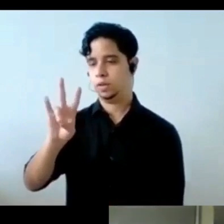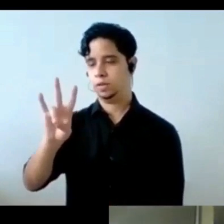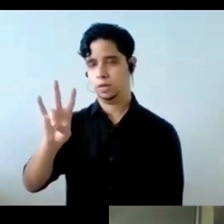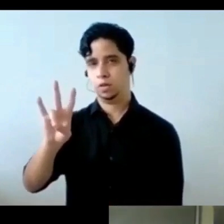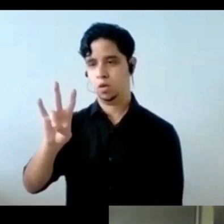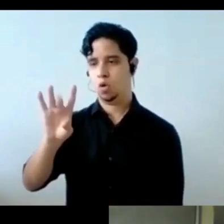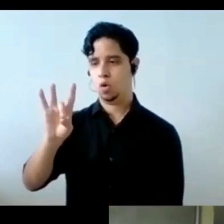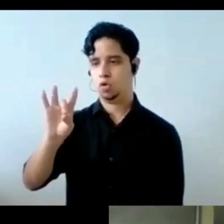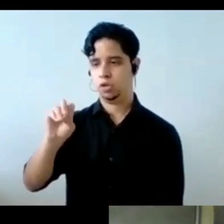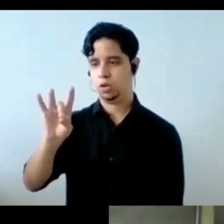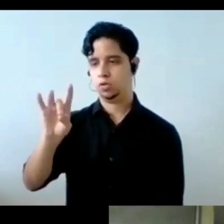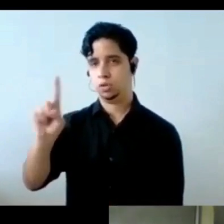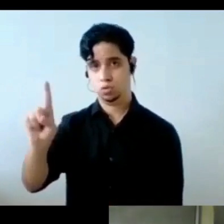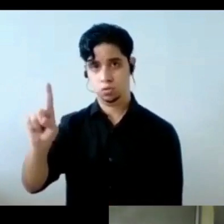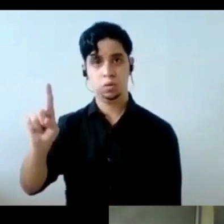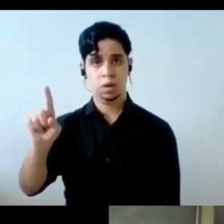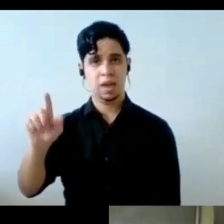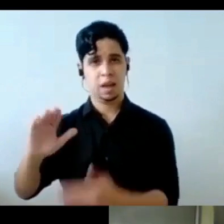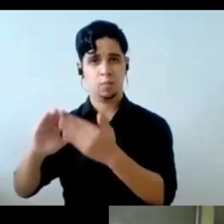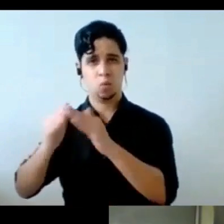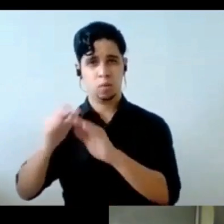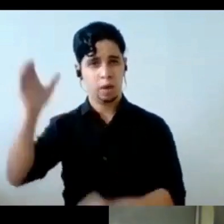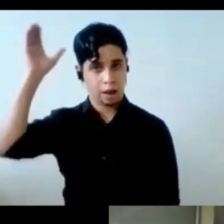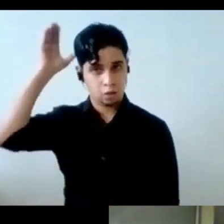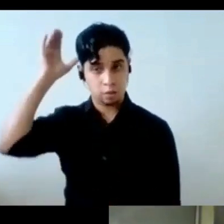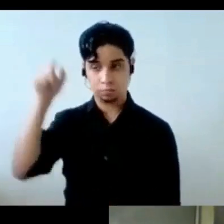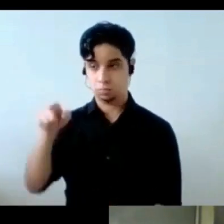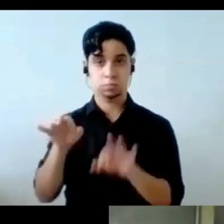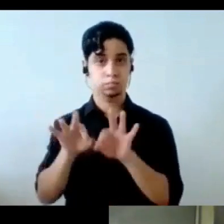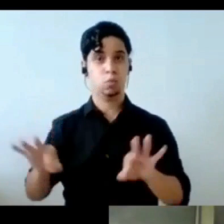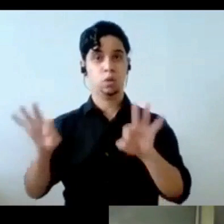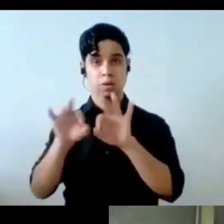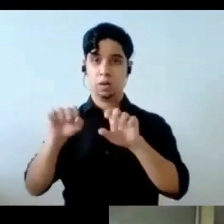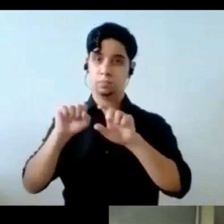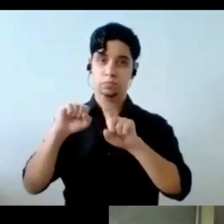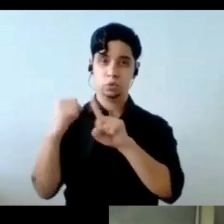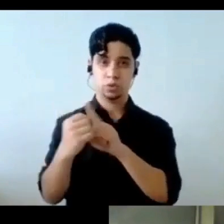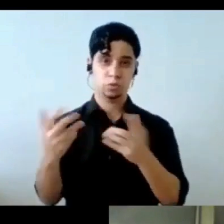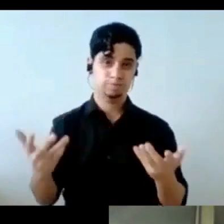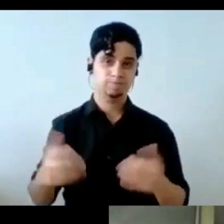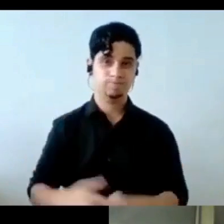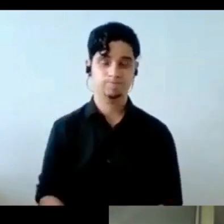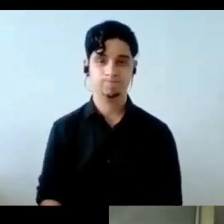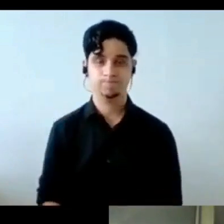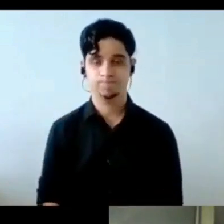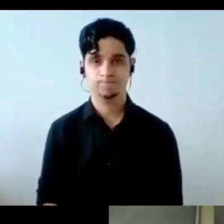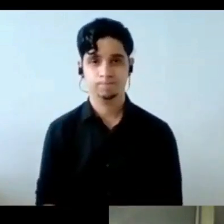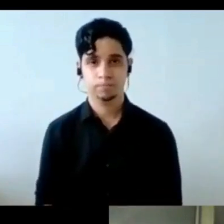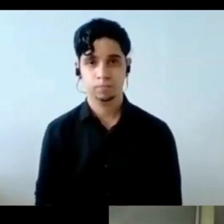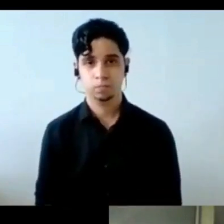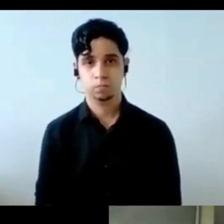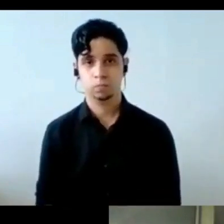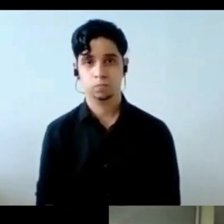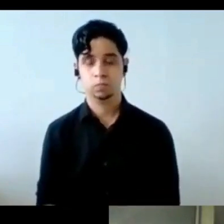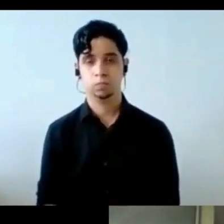939-267-8081 en el municipio de Canóvanas. Eso es importante porque tú sabes, la situación apremia. Sí. No, y no